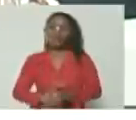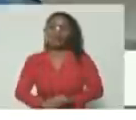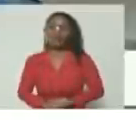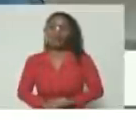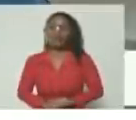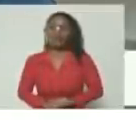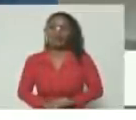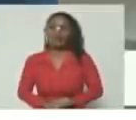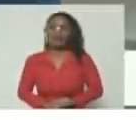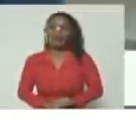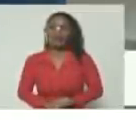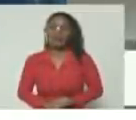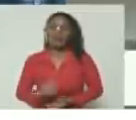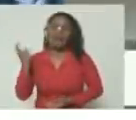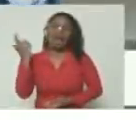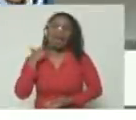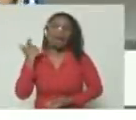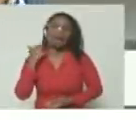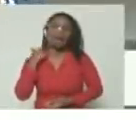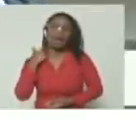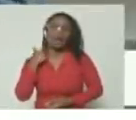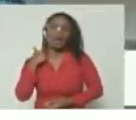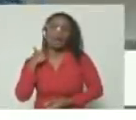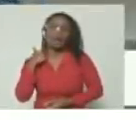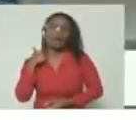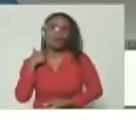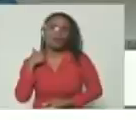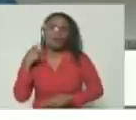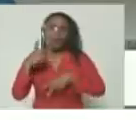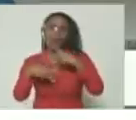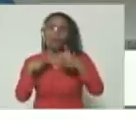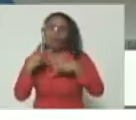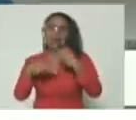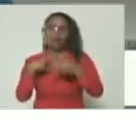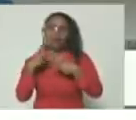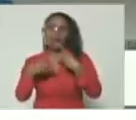a la vieja camada de